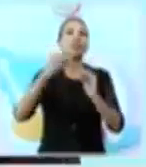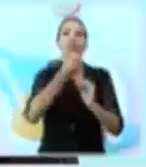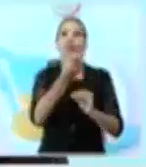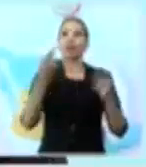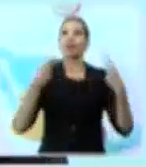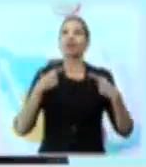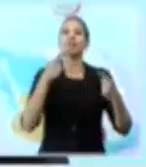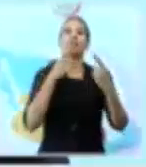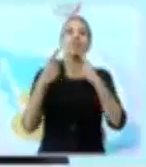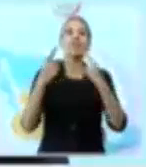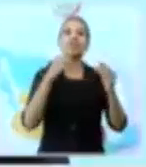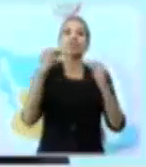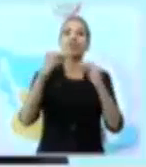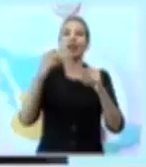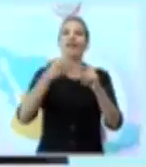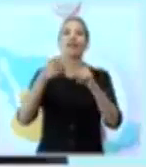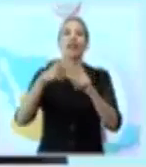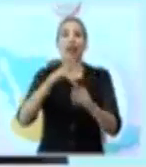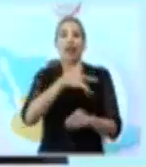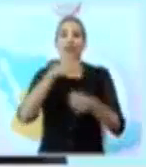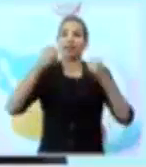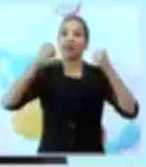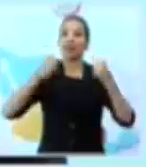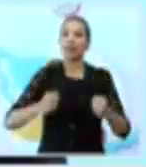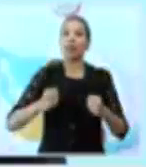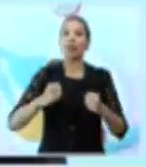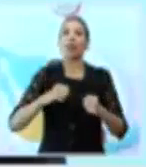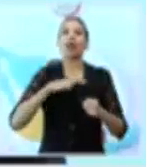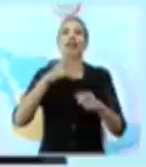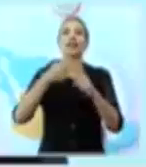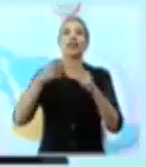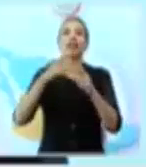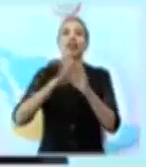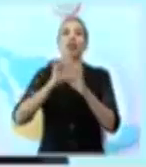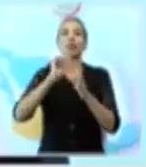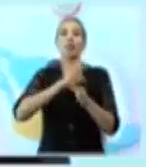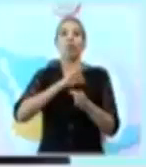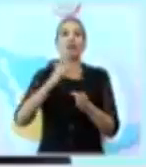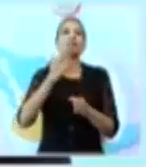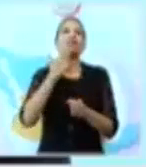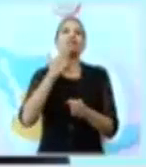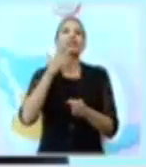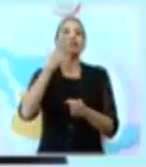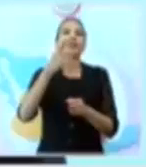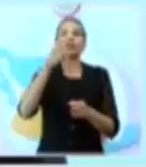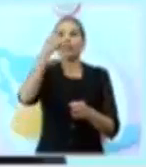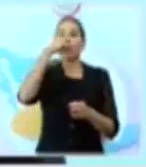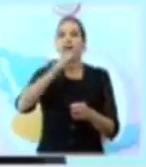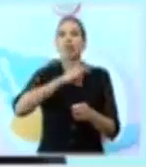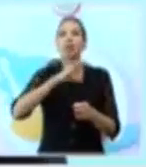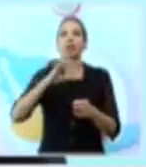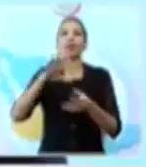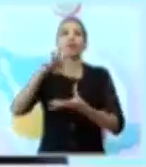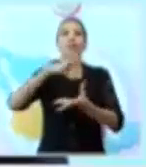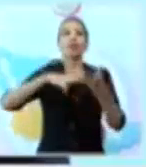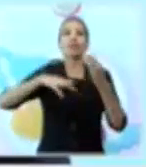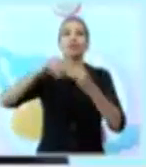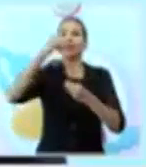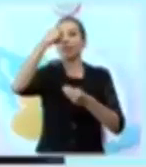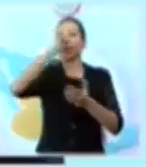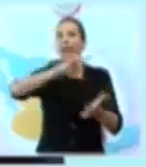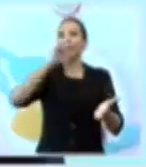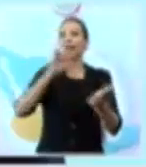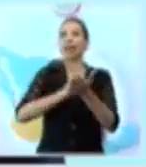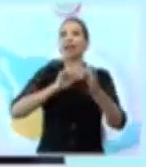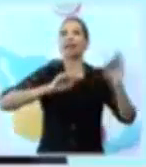aquí se dialogue y estando seguros de que sus productos servirán de insumos legislativos para